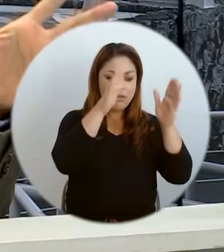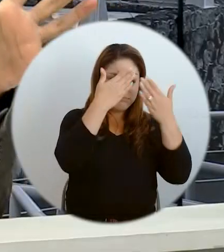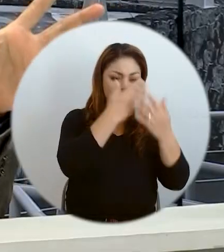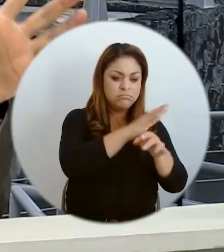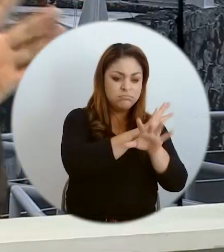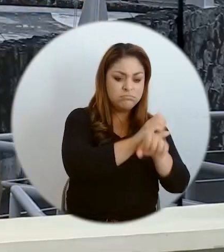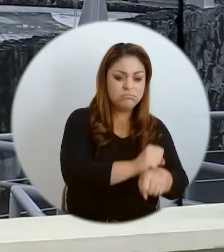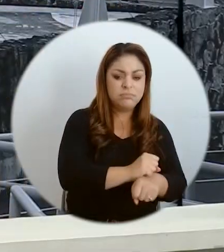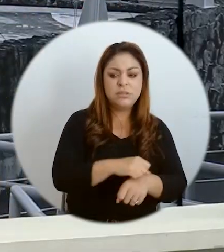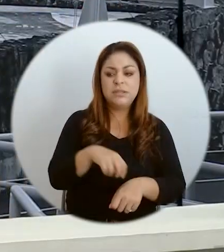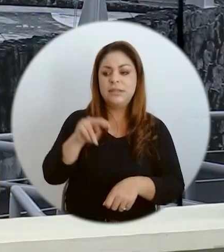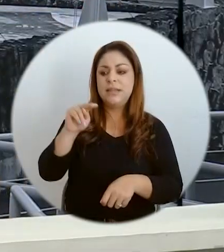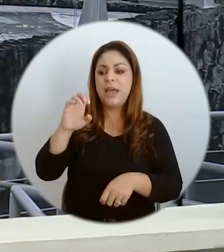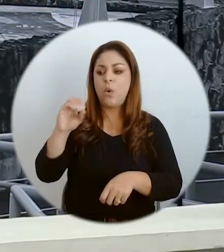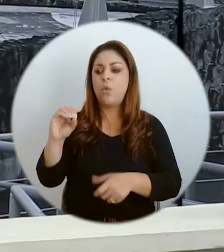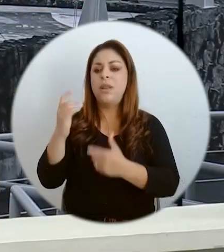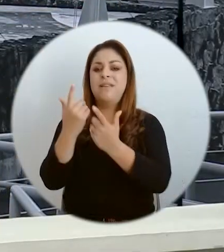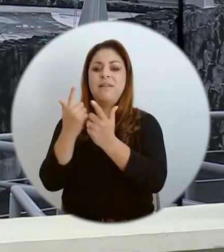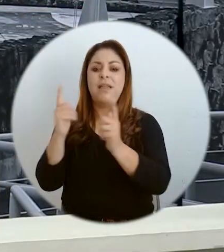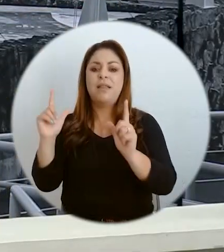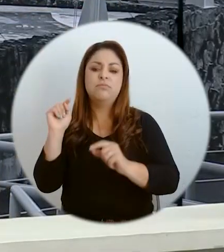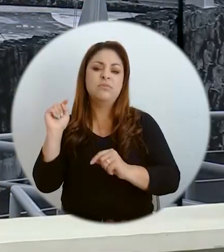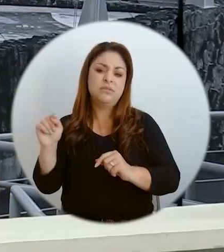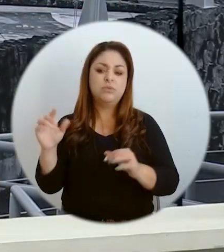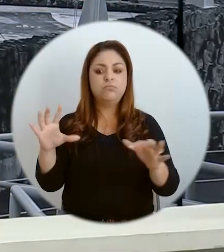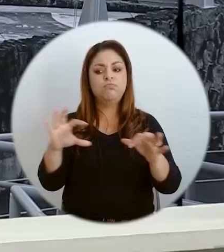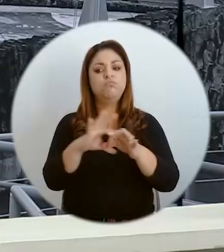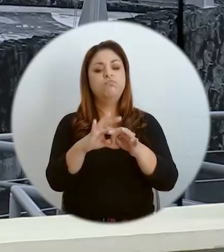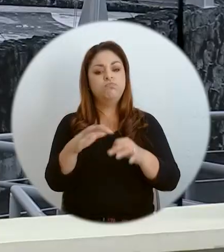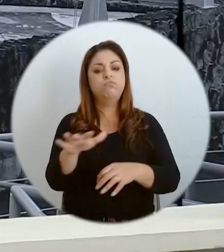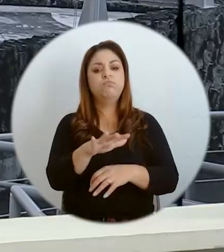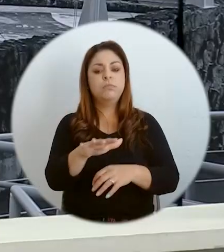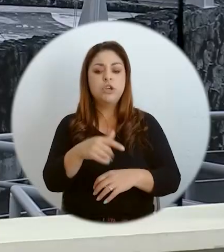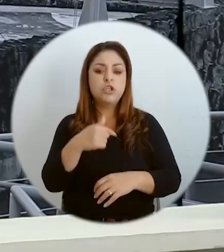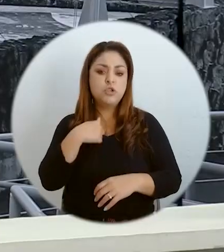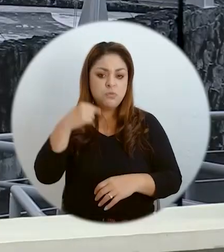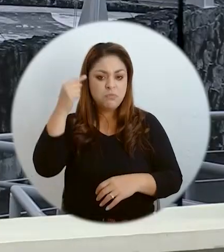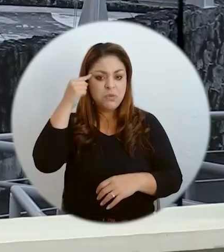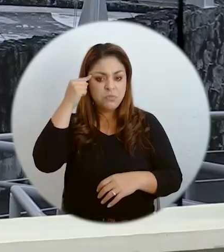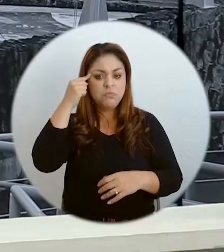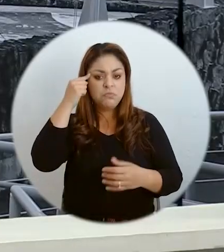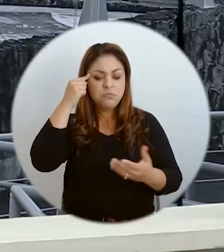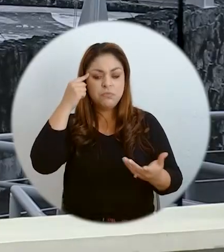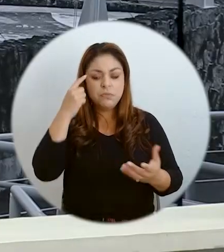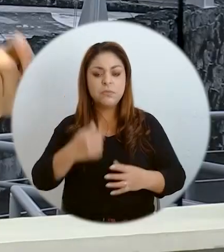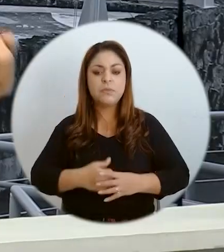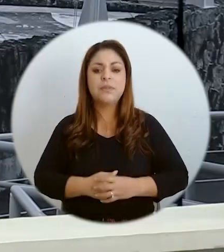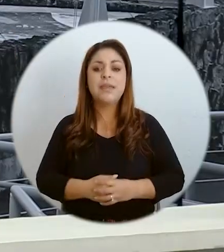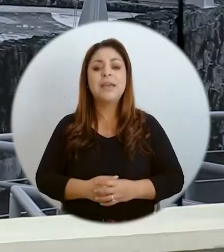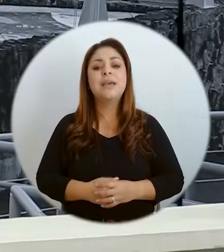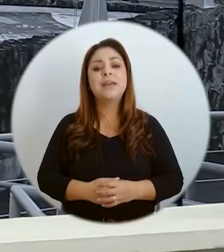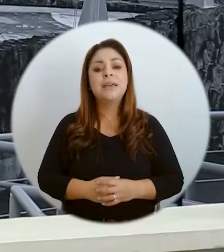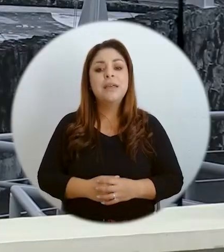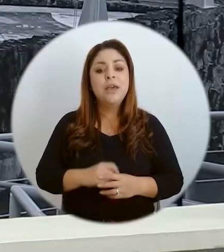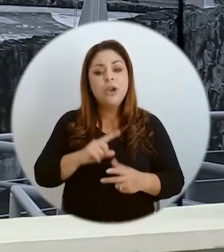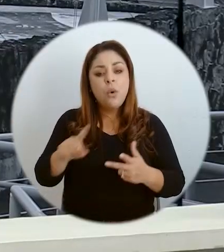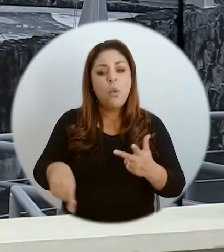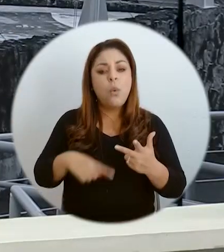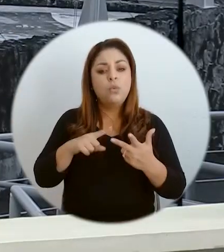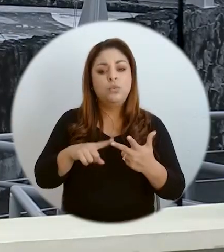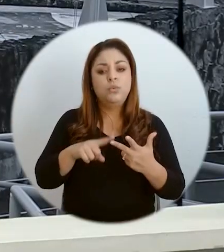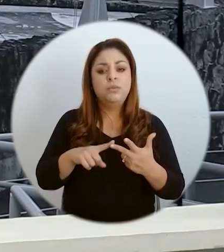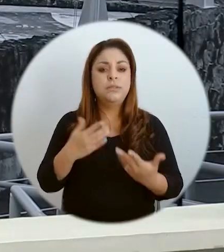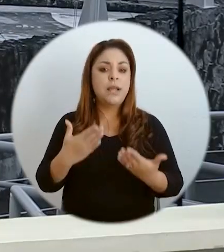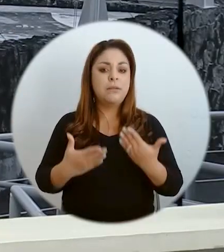otros ámbitos uno podría señalar algunas otras cosas. Yo me limitaría tal vez a estos dos. Y quizás señalaría otro que tiene que